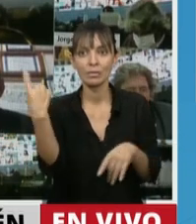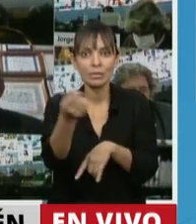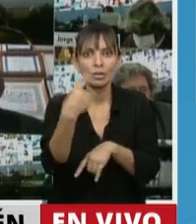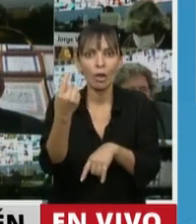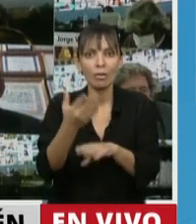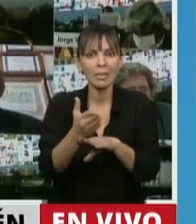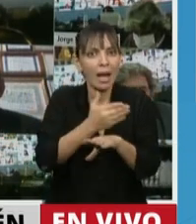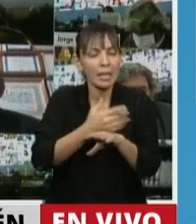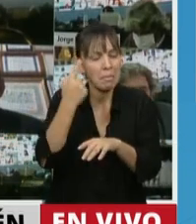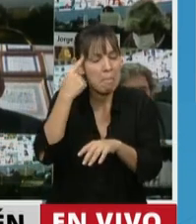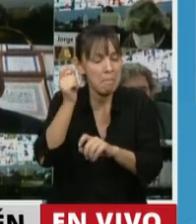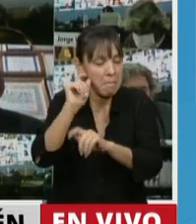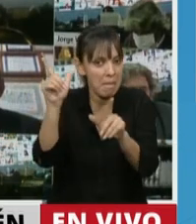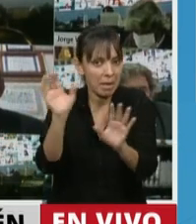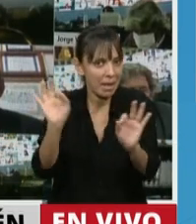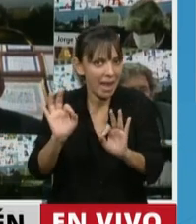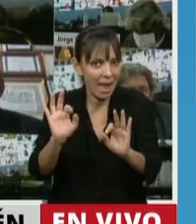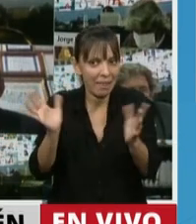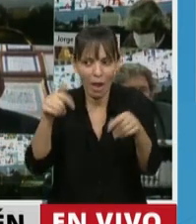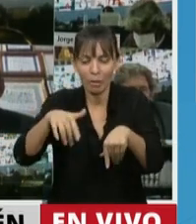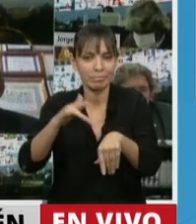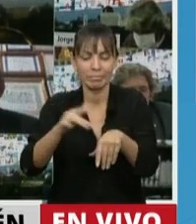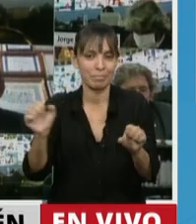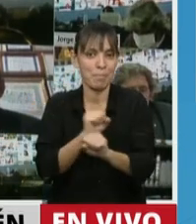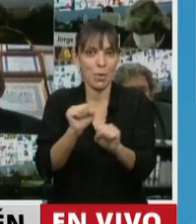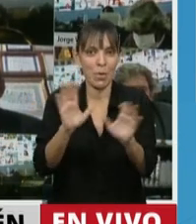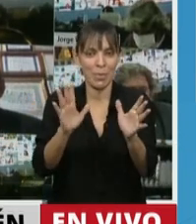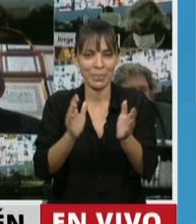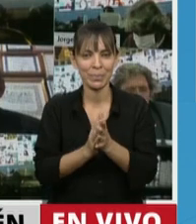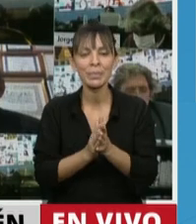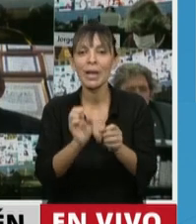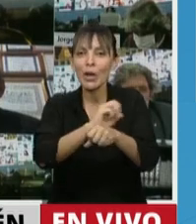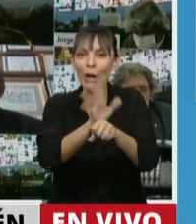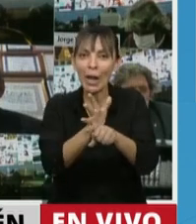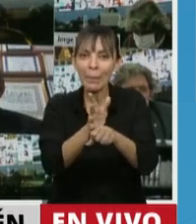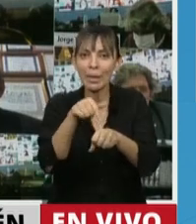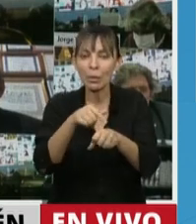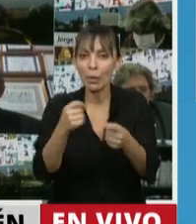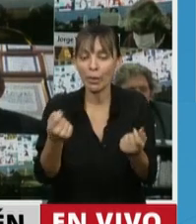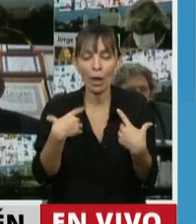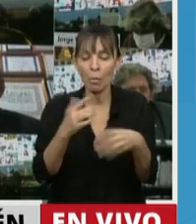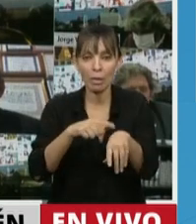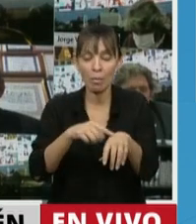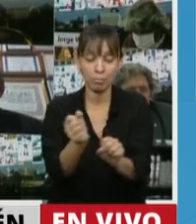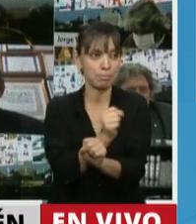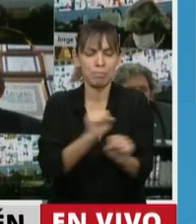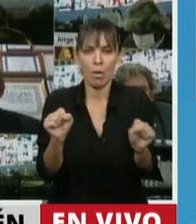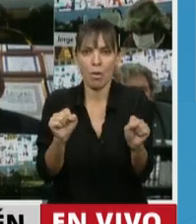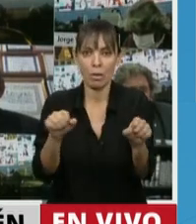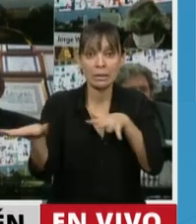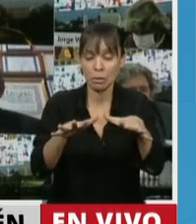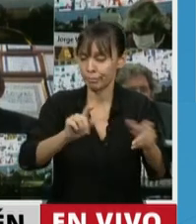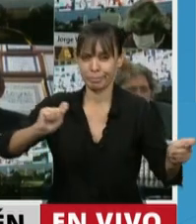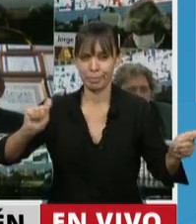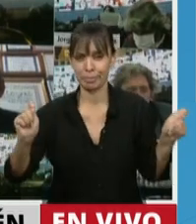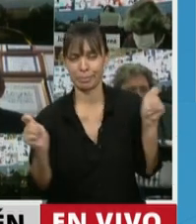pensar que íbamos a atravesar esto que hoy nos toca vivir. El COVID-19 precipitó acciones inéditas para